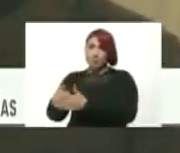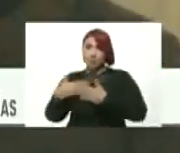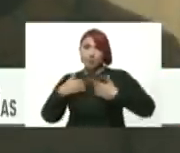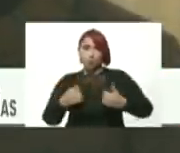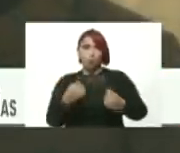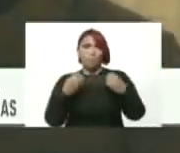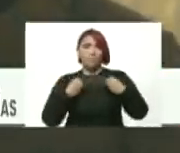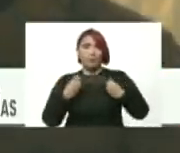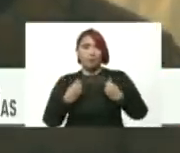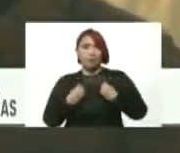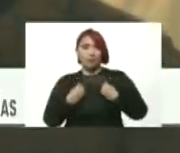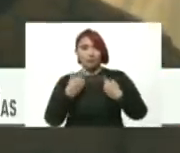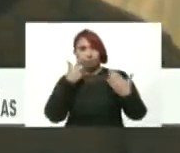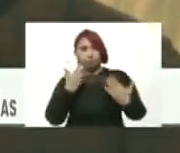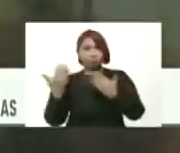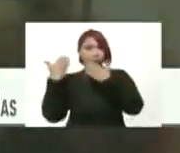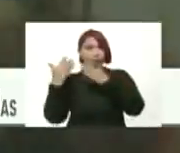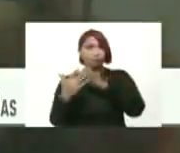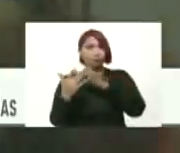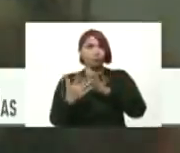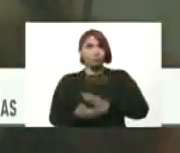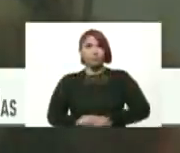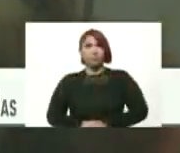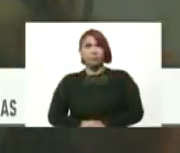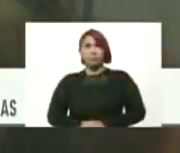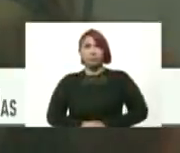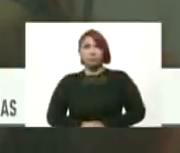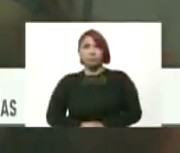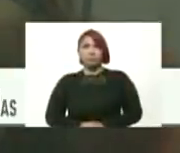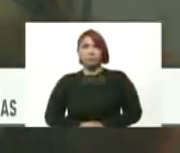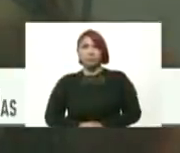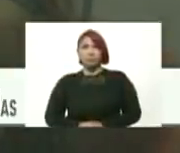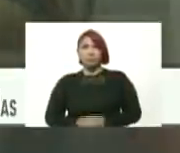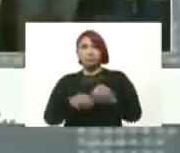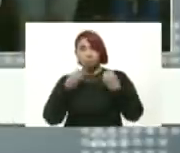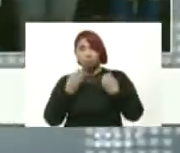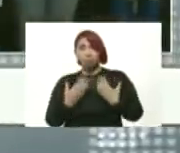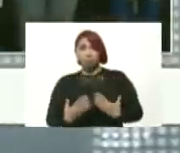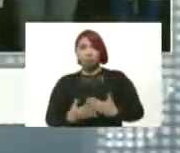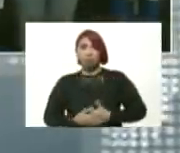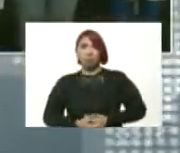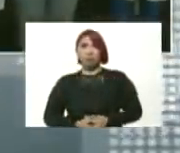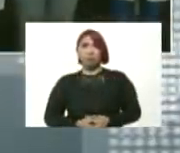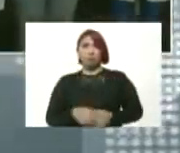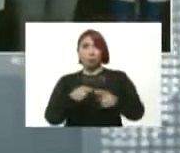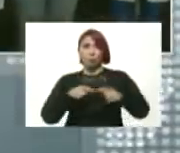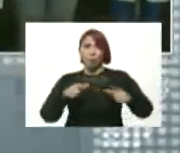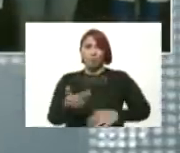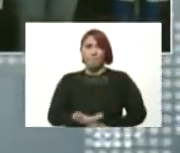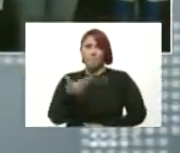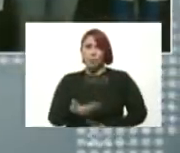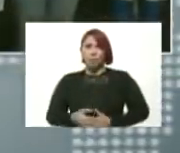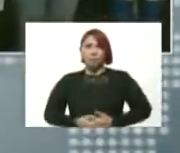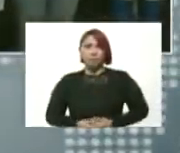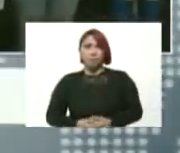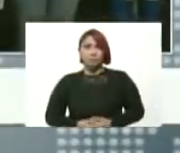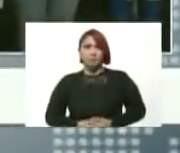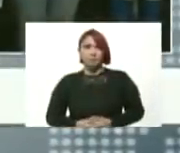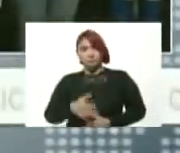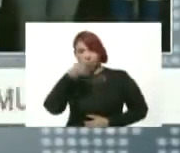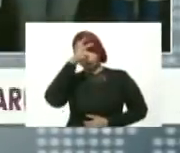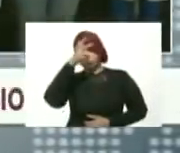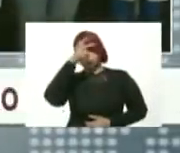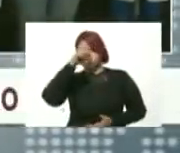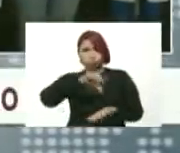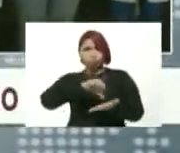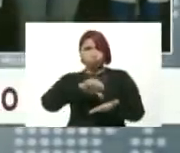adelante presidente nicolás maduro estoy muy bien en esa zona tan importante la vela de coro en